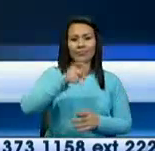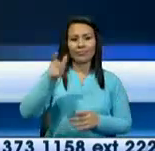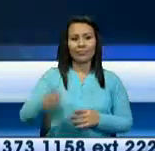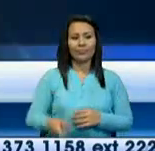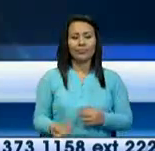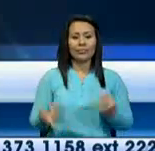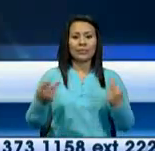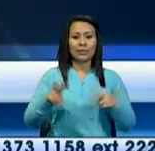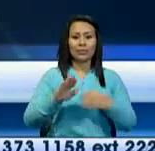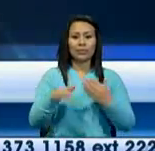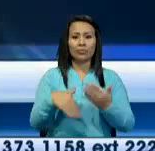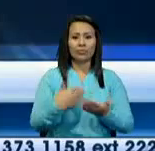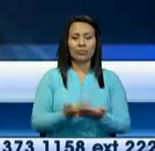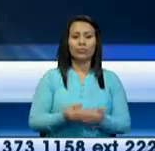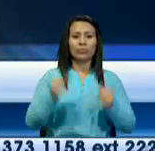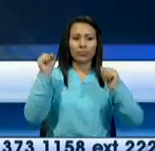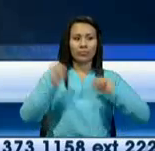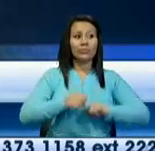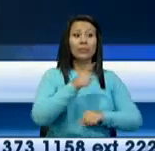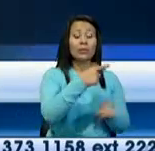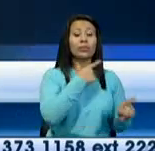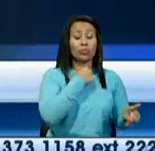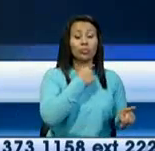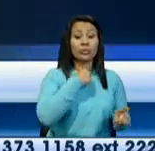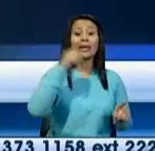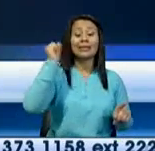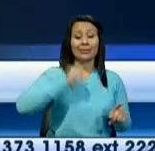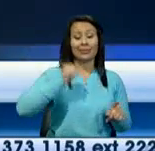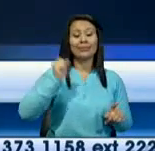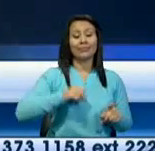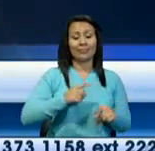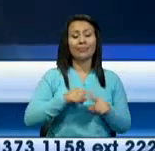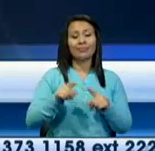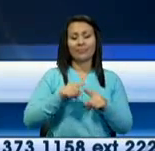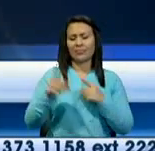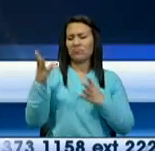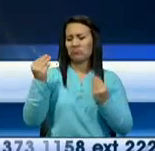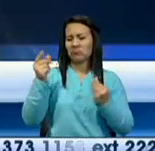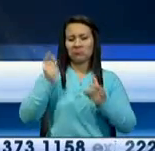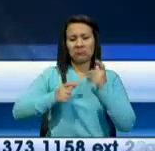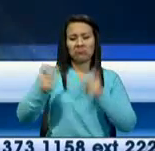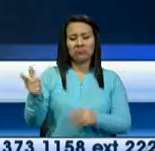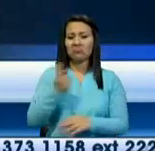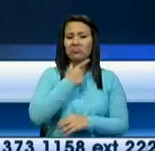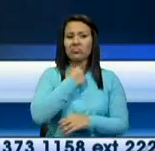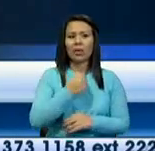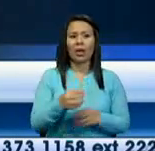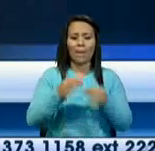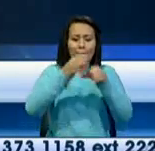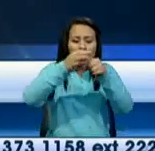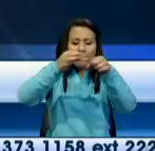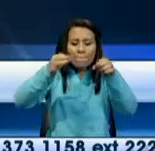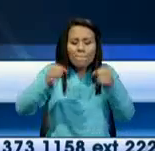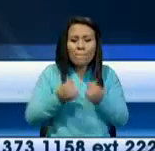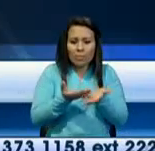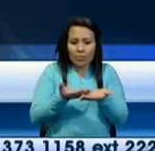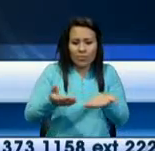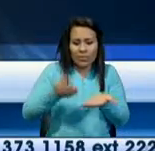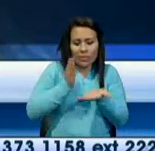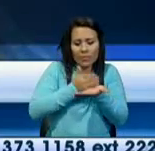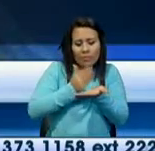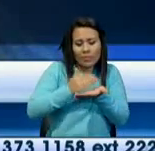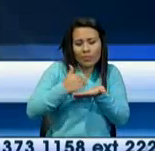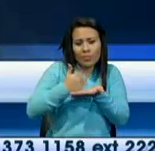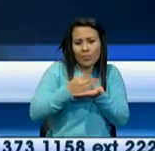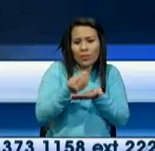Y entonces de eso... ¿Qué más les gustaba? Sí, lo que les gustaba. El, como es el motecito con las papas, el caldito